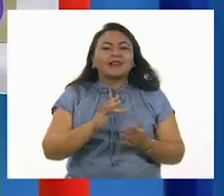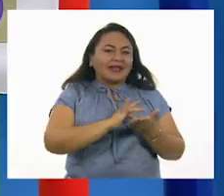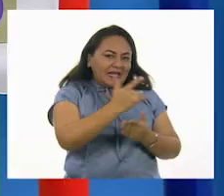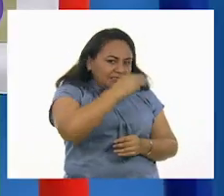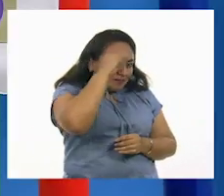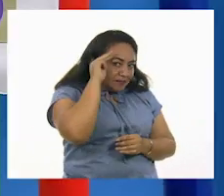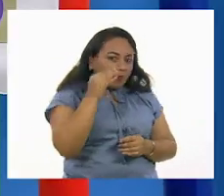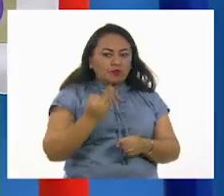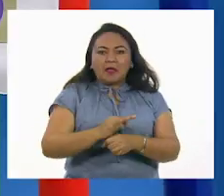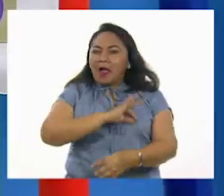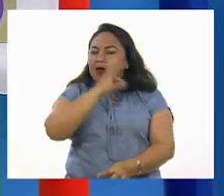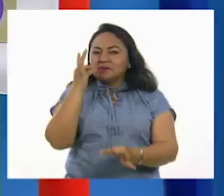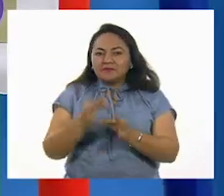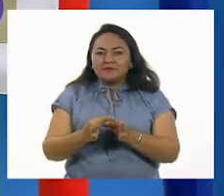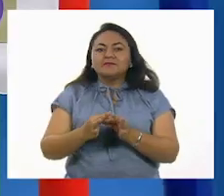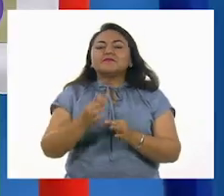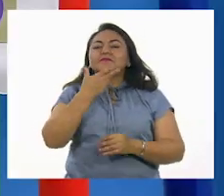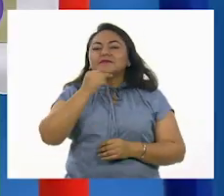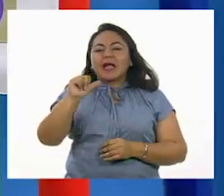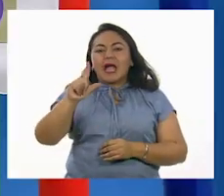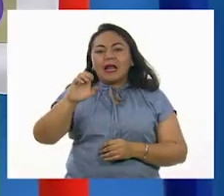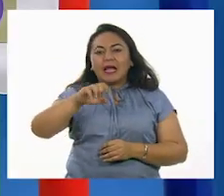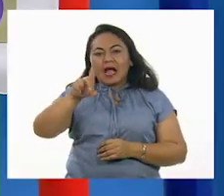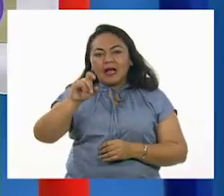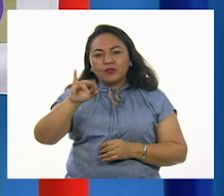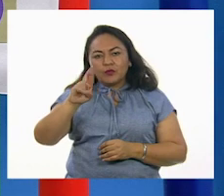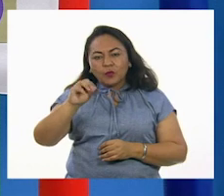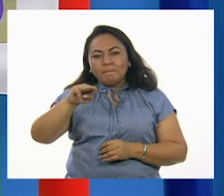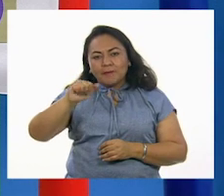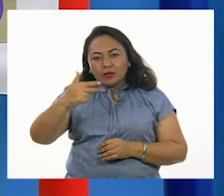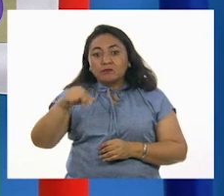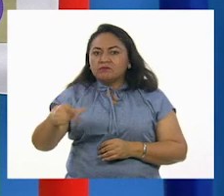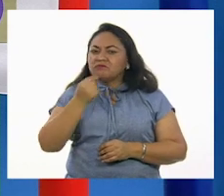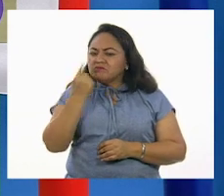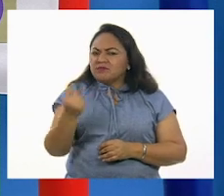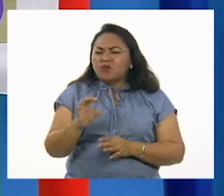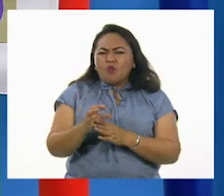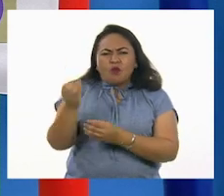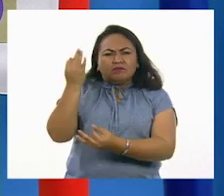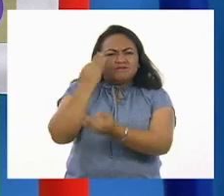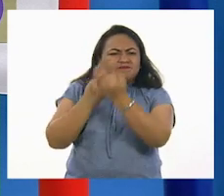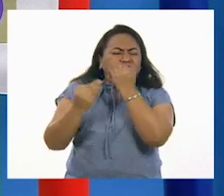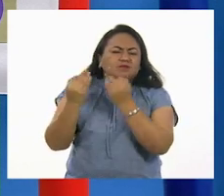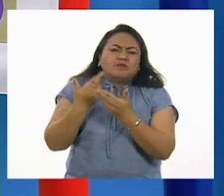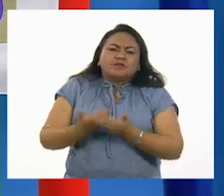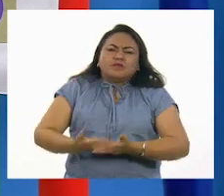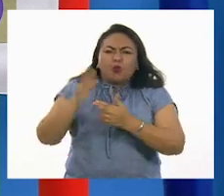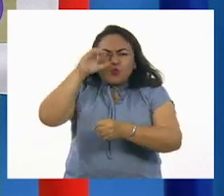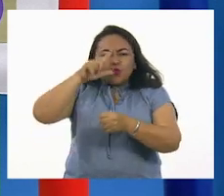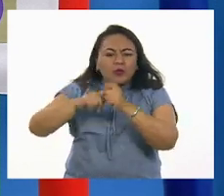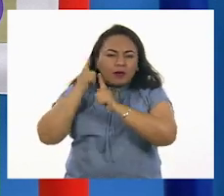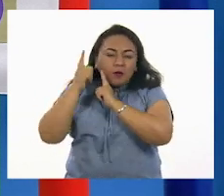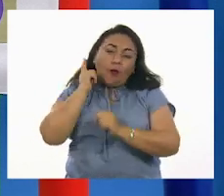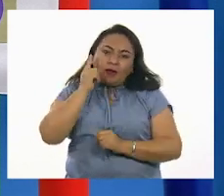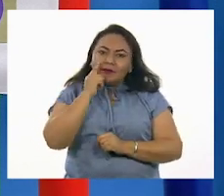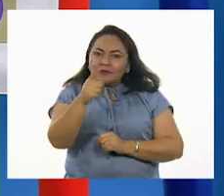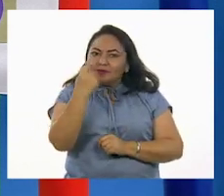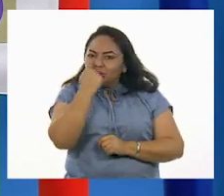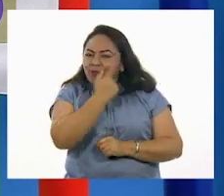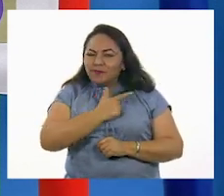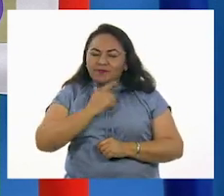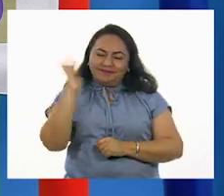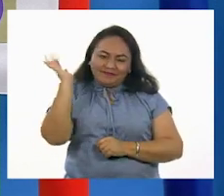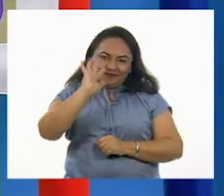María. Hemos terminado con Alejandro Magno, un niño nutrido por la cultura griega, y espero que lo hayan disfrutado tanto como Alberto y yo.